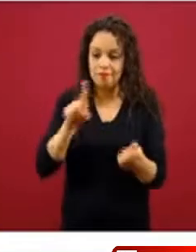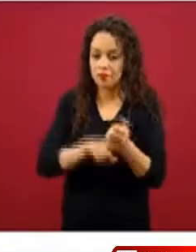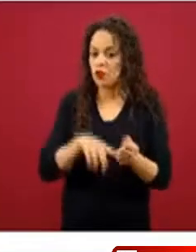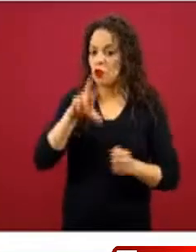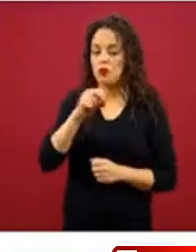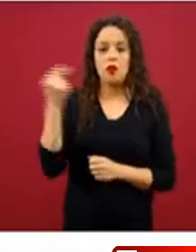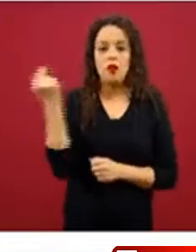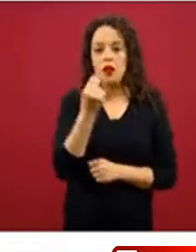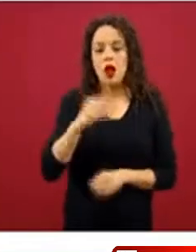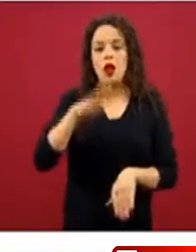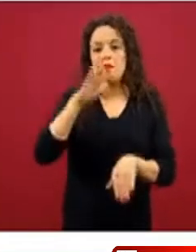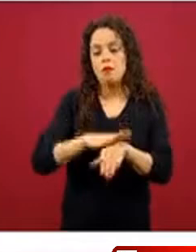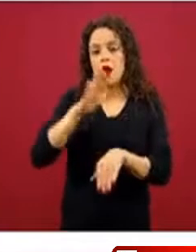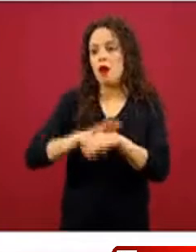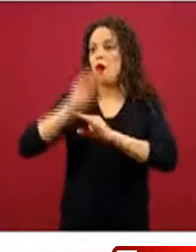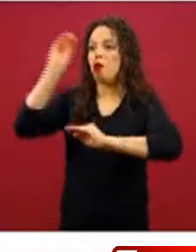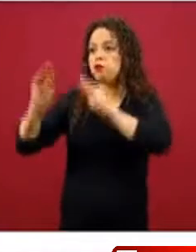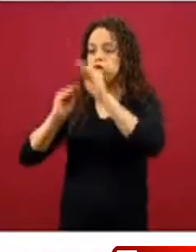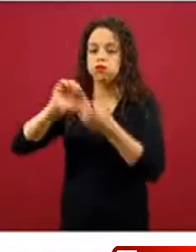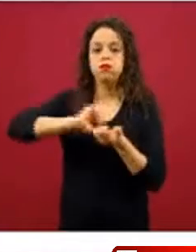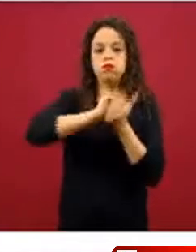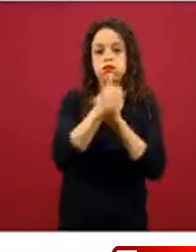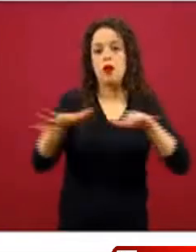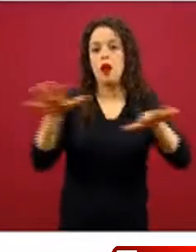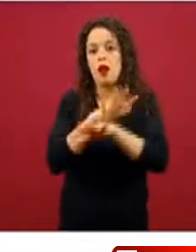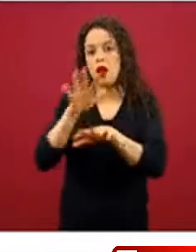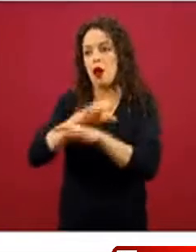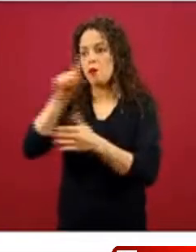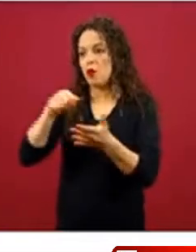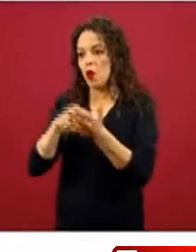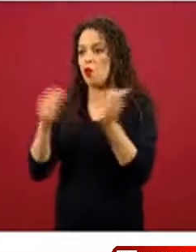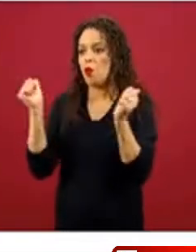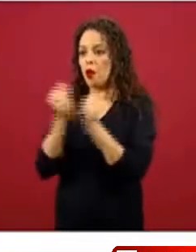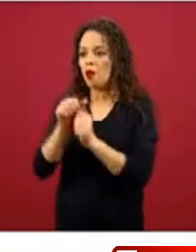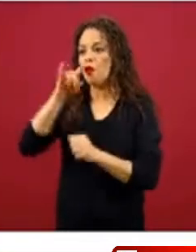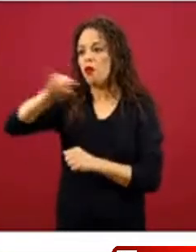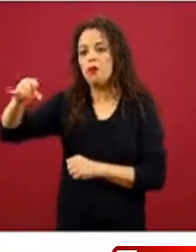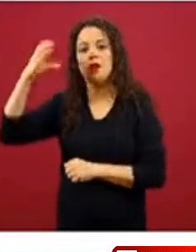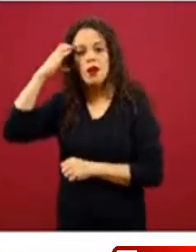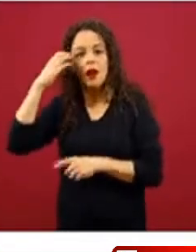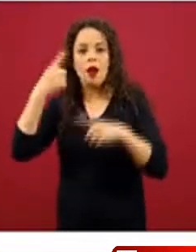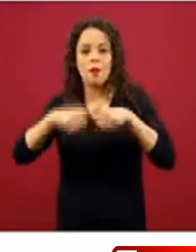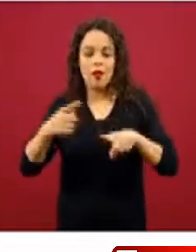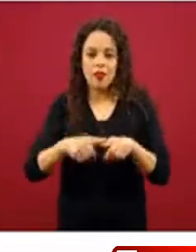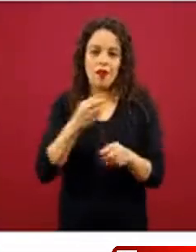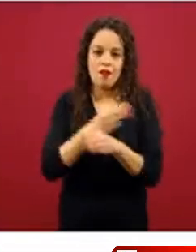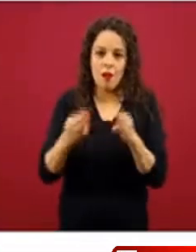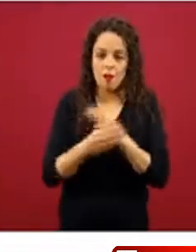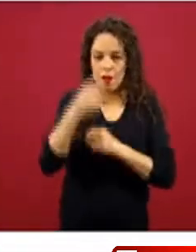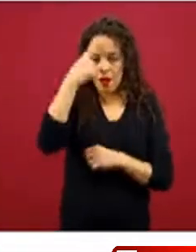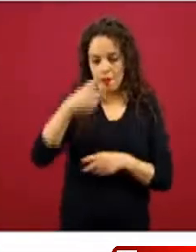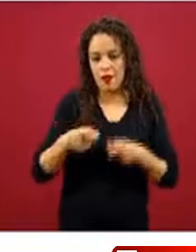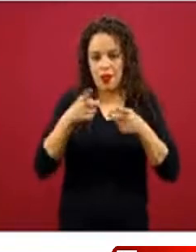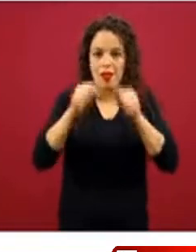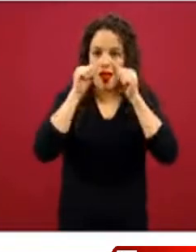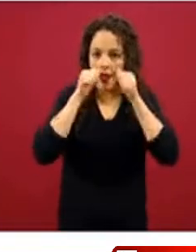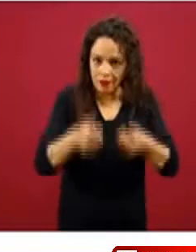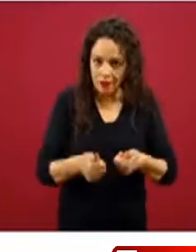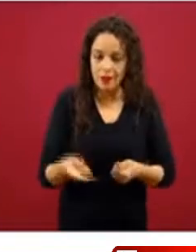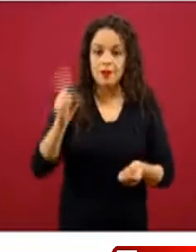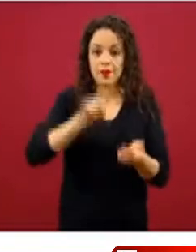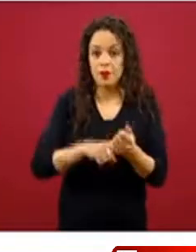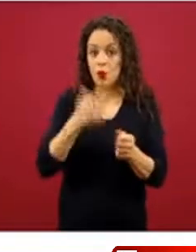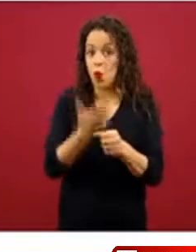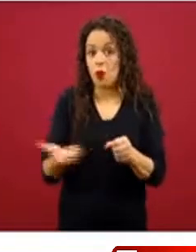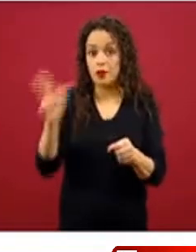de generar más unidades COVID o en su número, dado que entonces la demanda precisamente